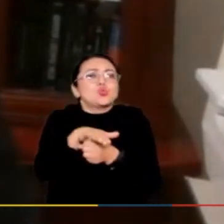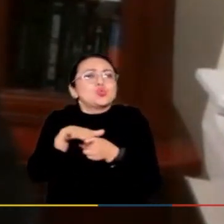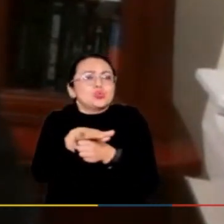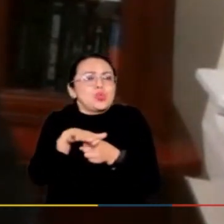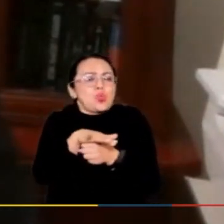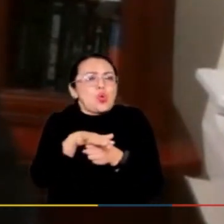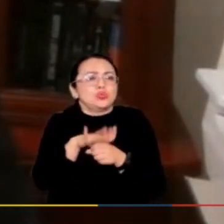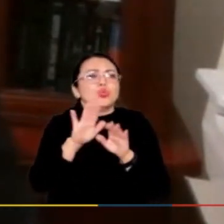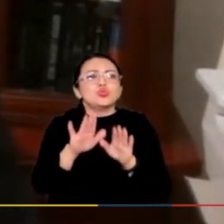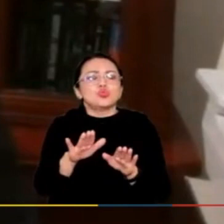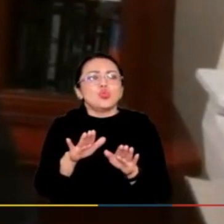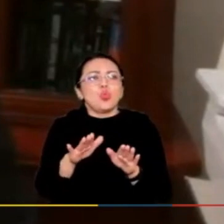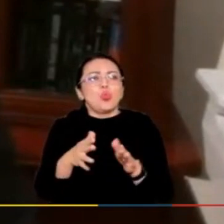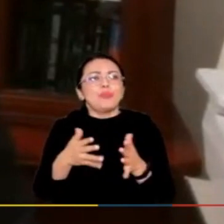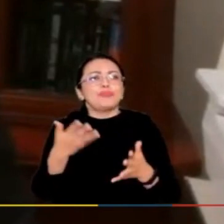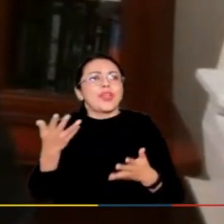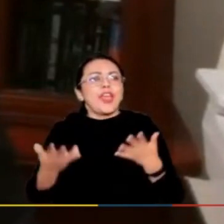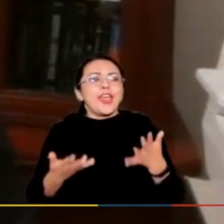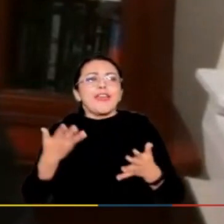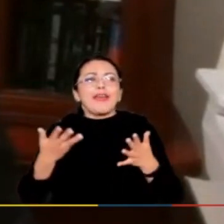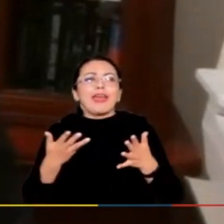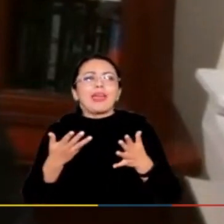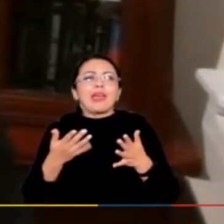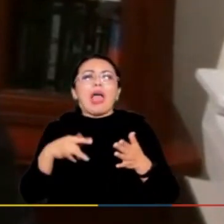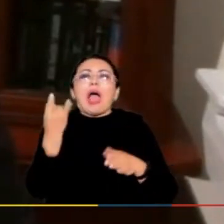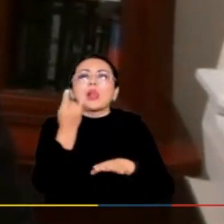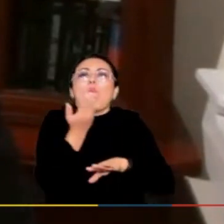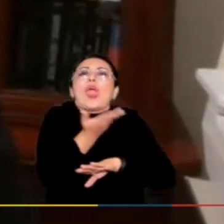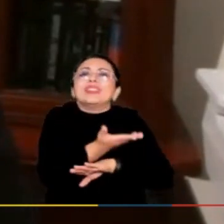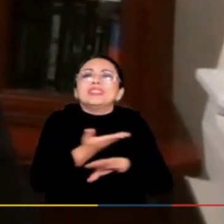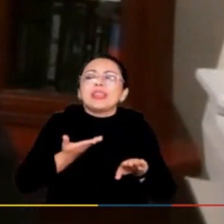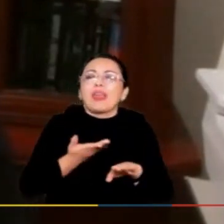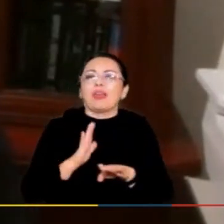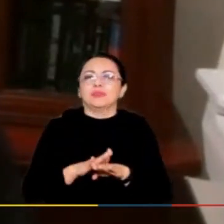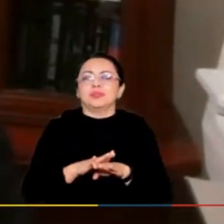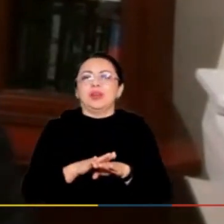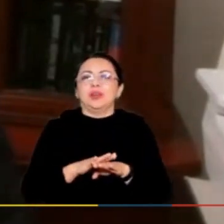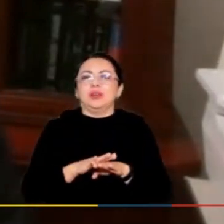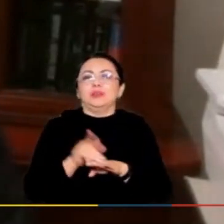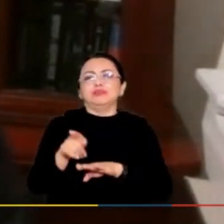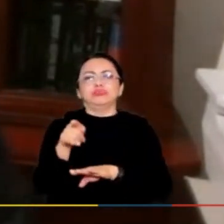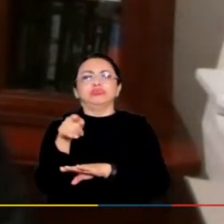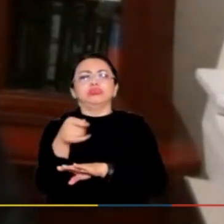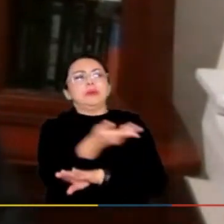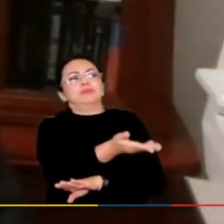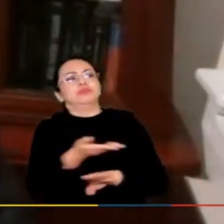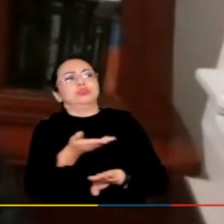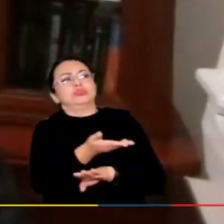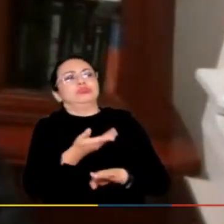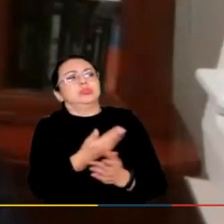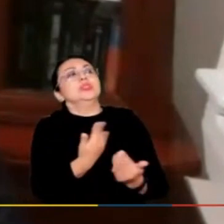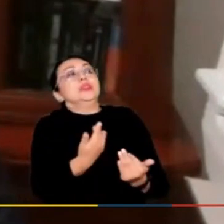conlleven a una exigencia mayor por parte de la entidad financiera para